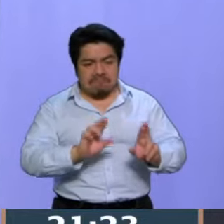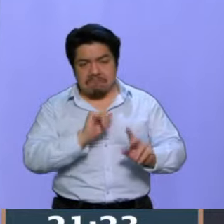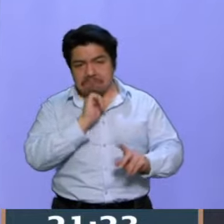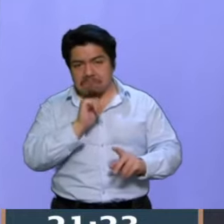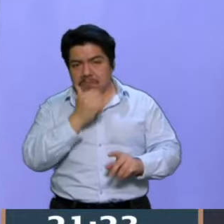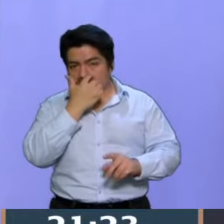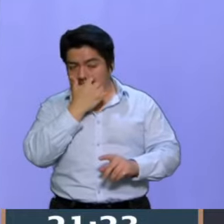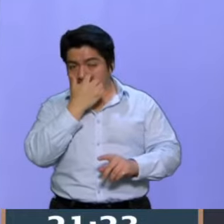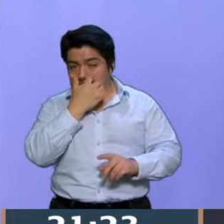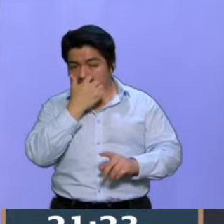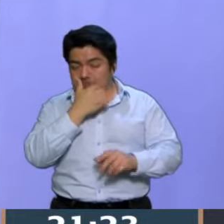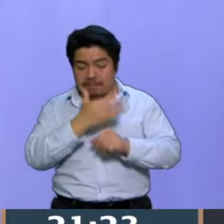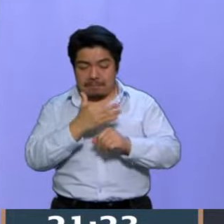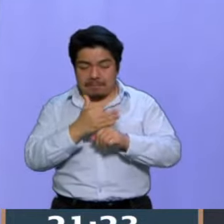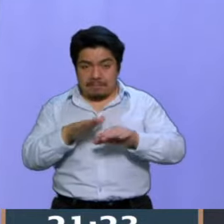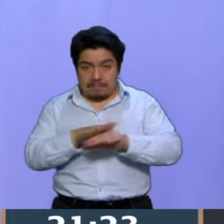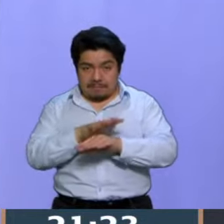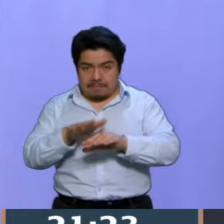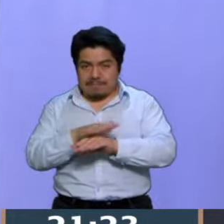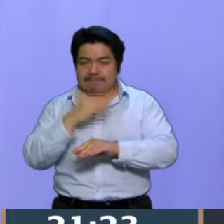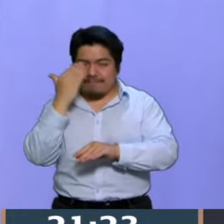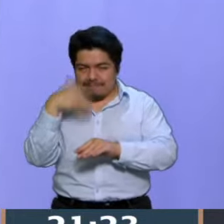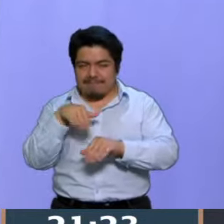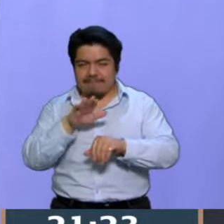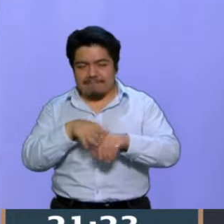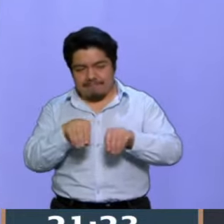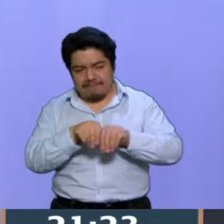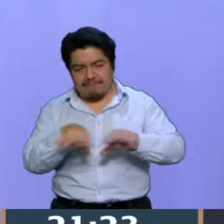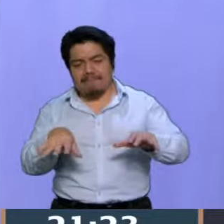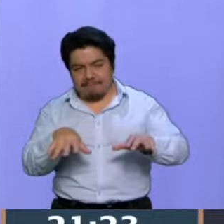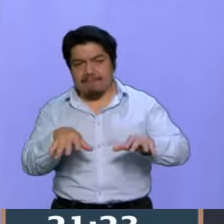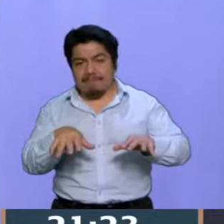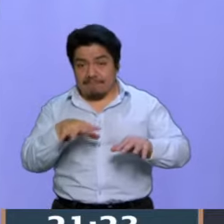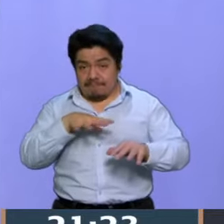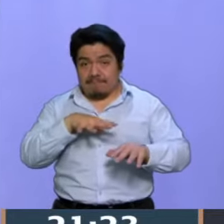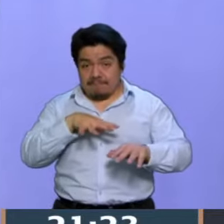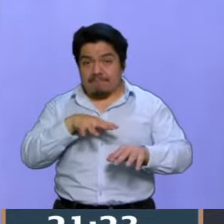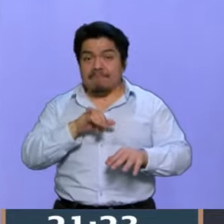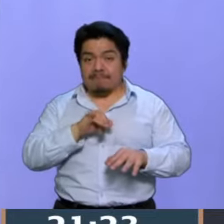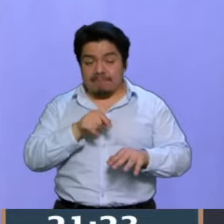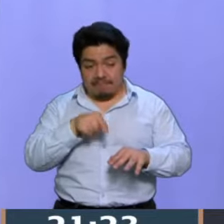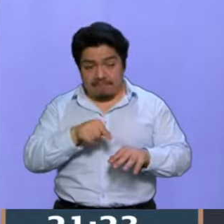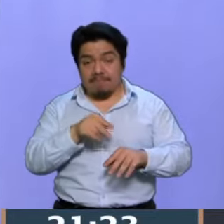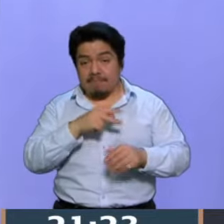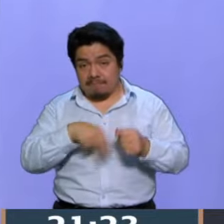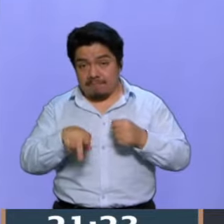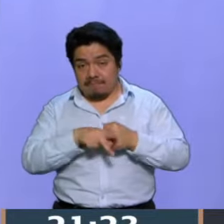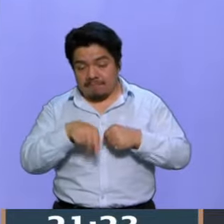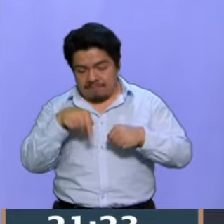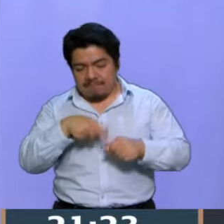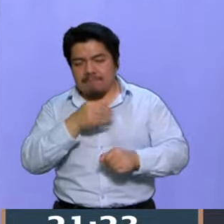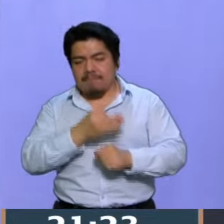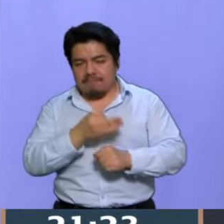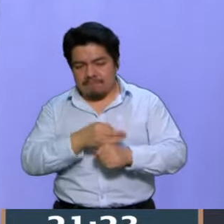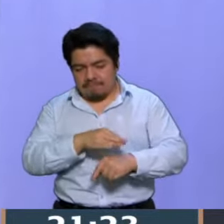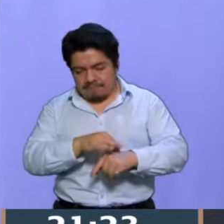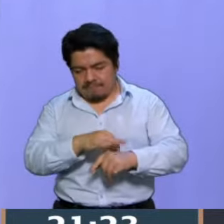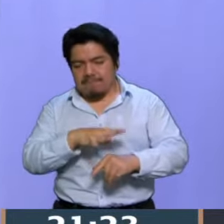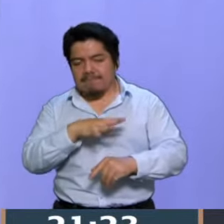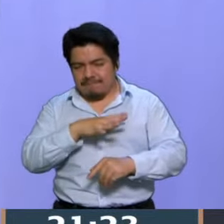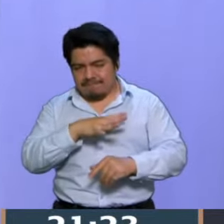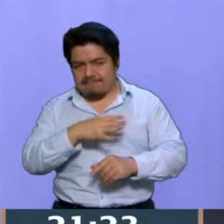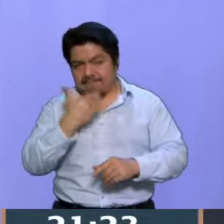con estos cambios pues se hace más presente, o se hace más visible que existen, que están en nuestro país y que son parte de nuestro país. Entonces, ese tipo de